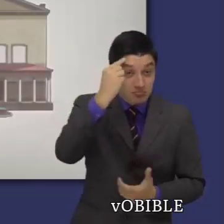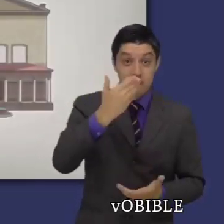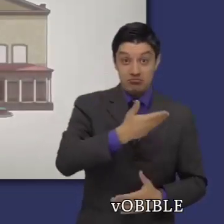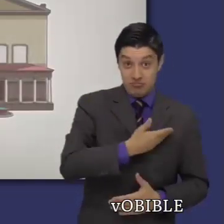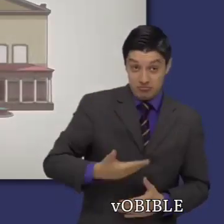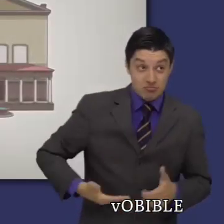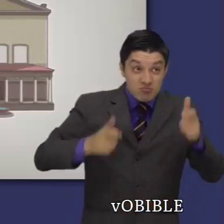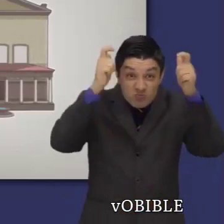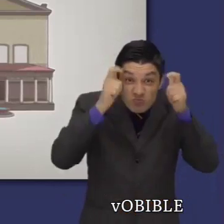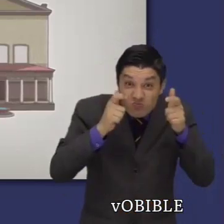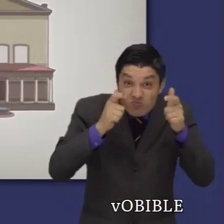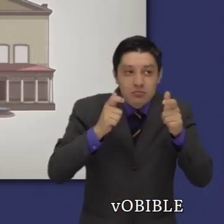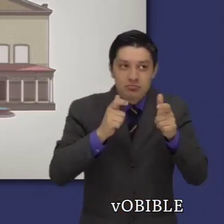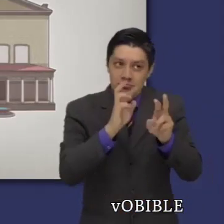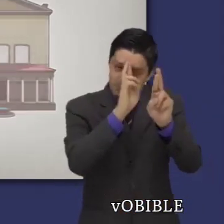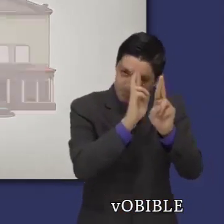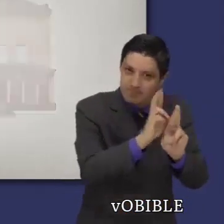respetar a las autoridades.